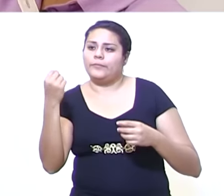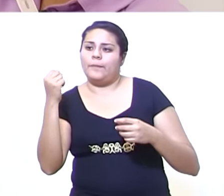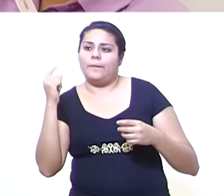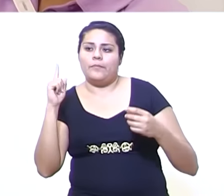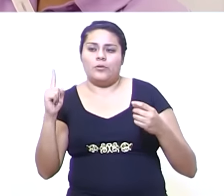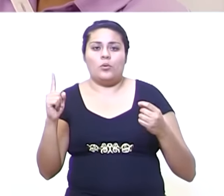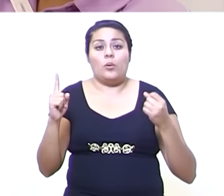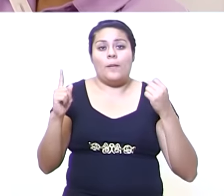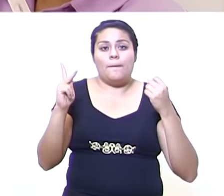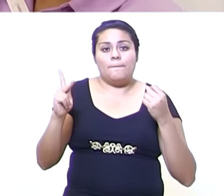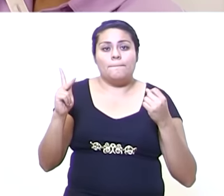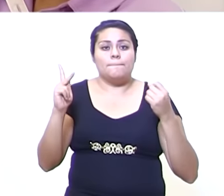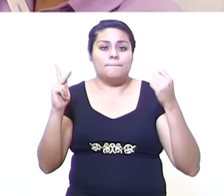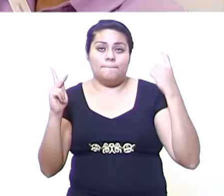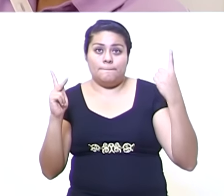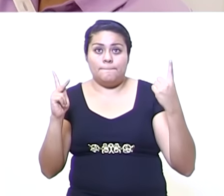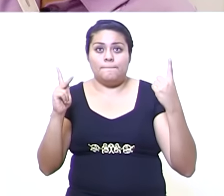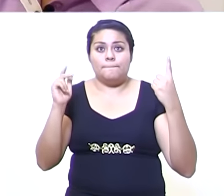2.